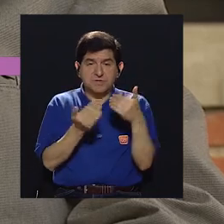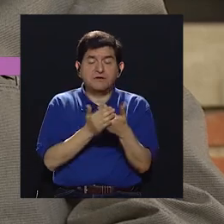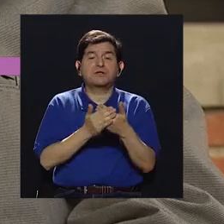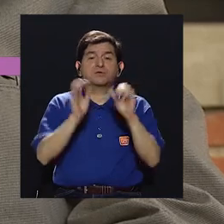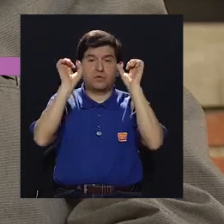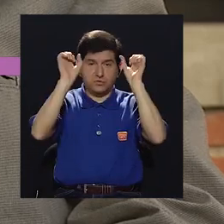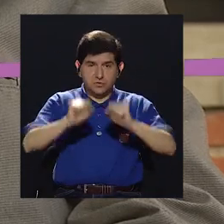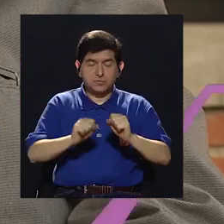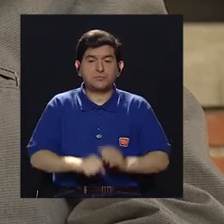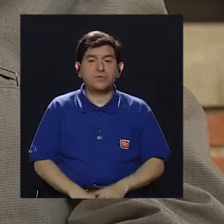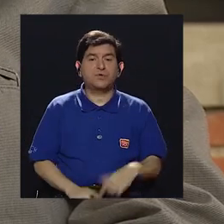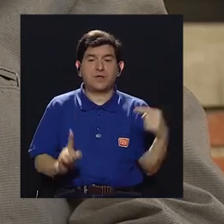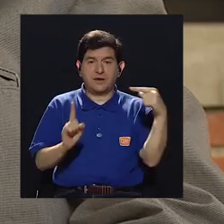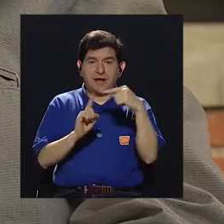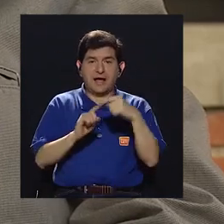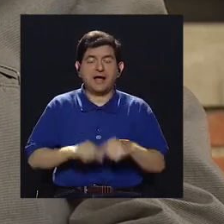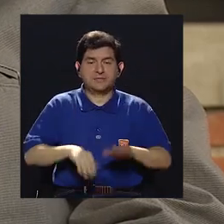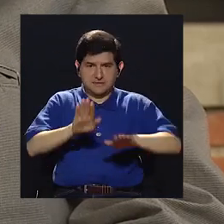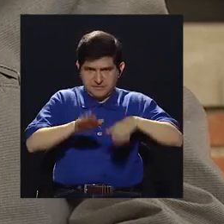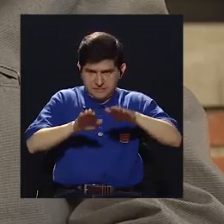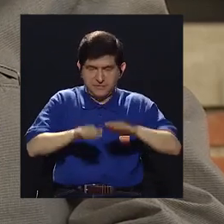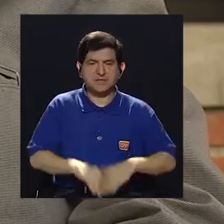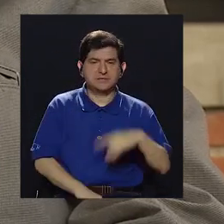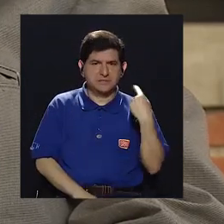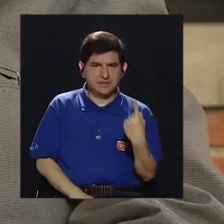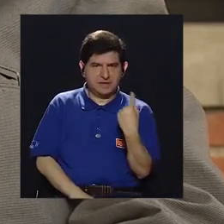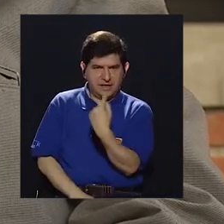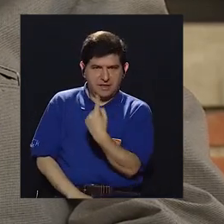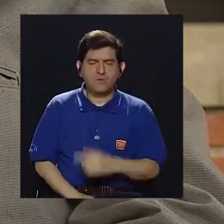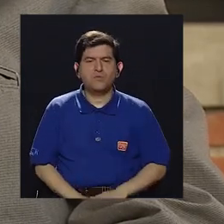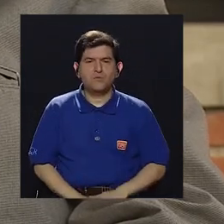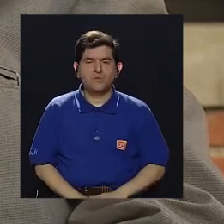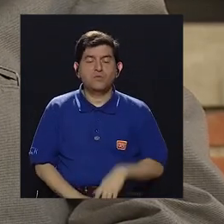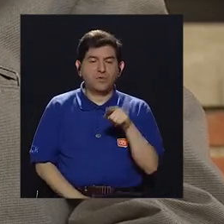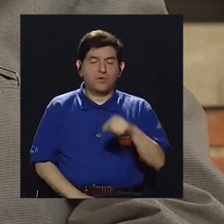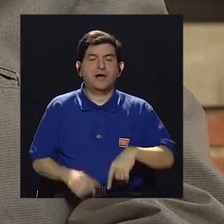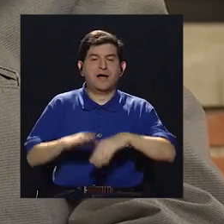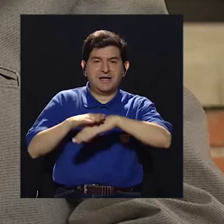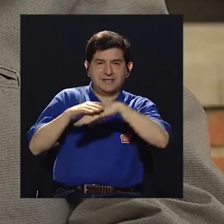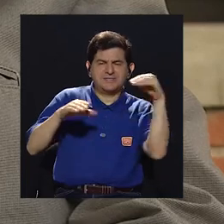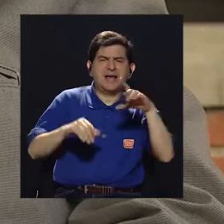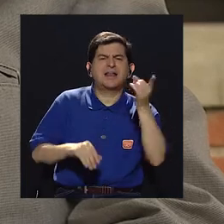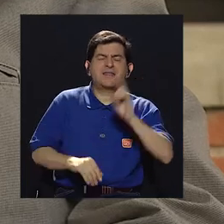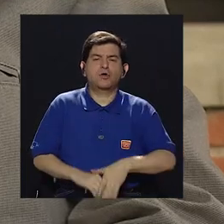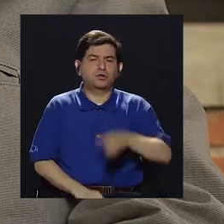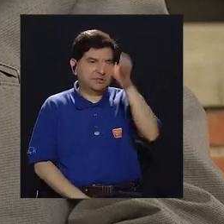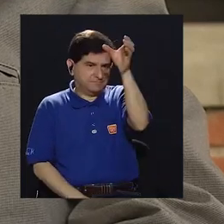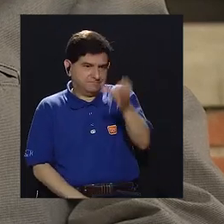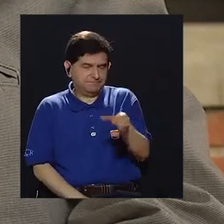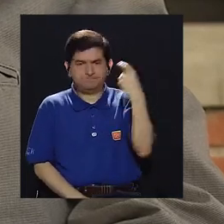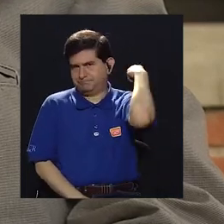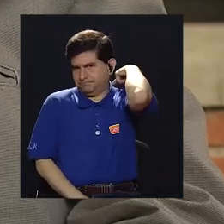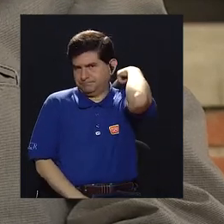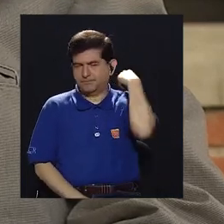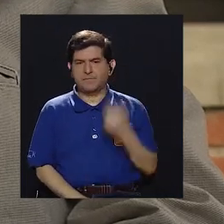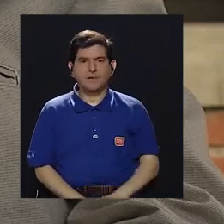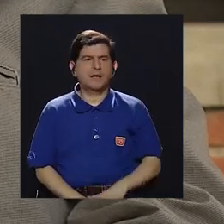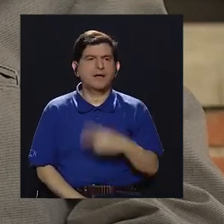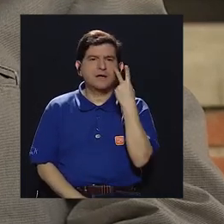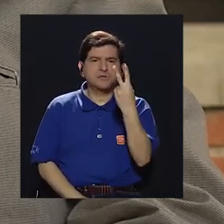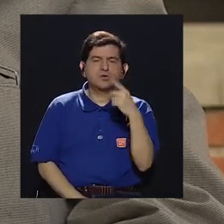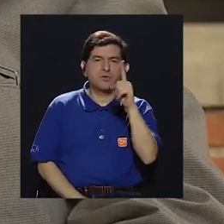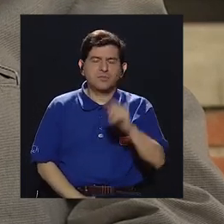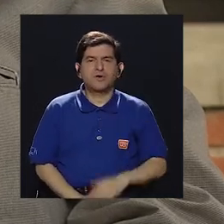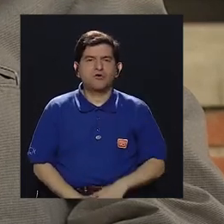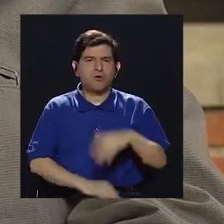cablecitos lleguen a la extremidad inferior. Y cada cablecito sale de la columna vertebral. ¿En qué sentido? Es como ver un árbol